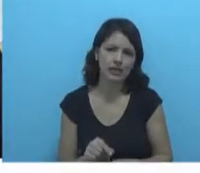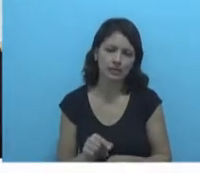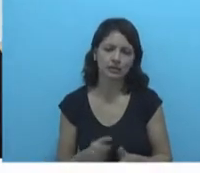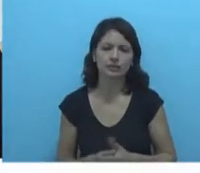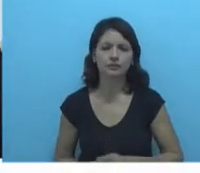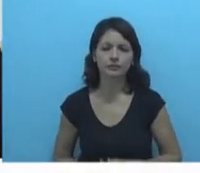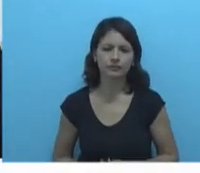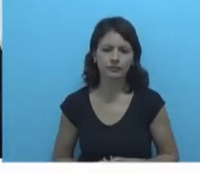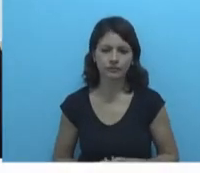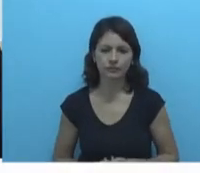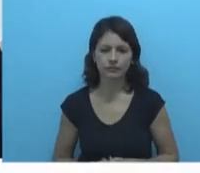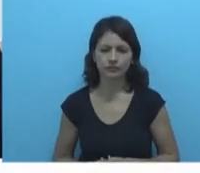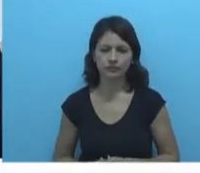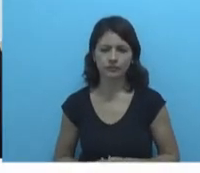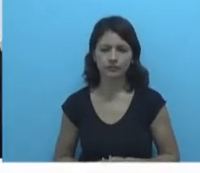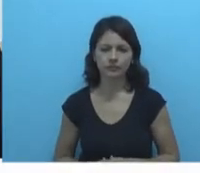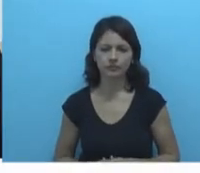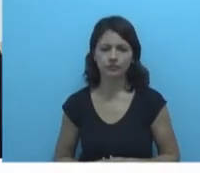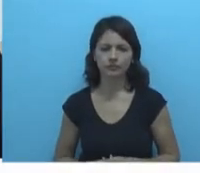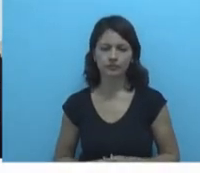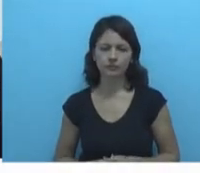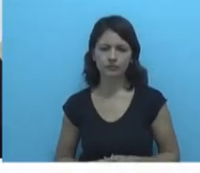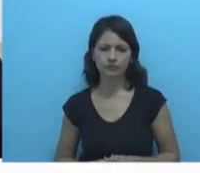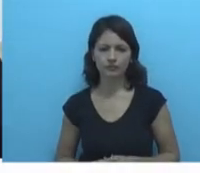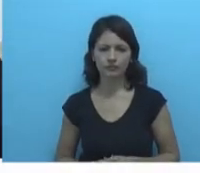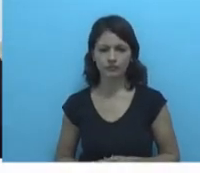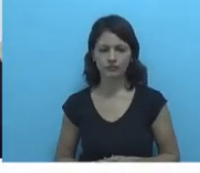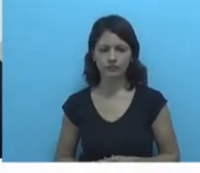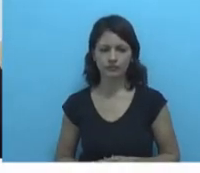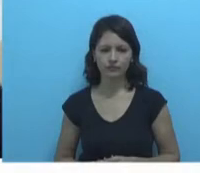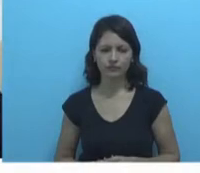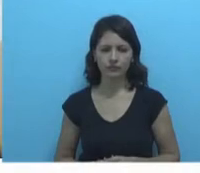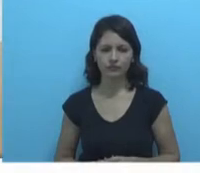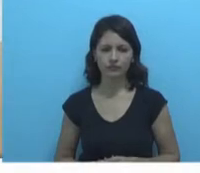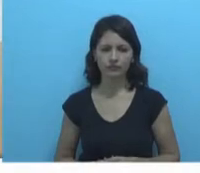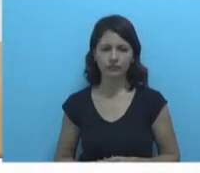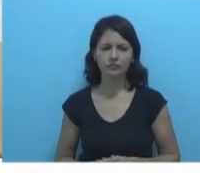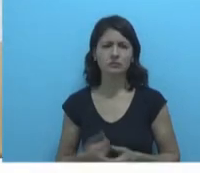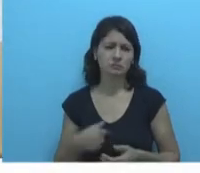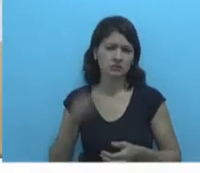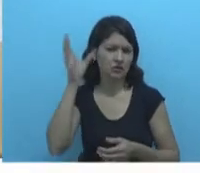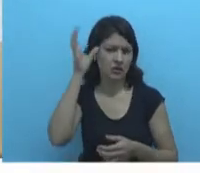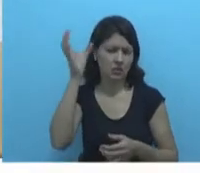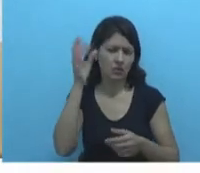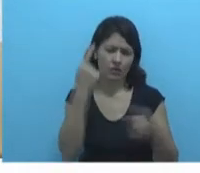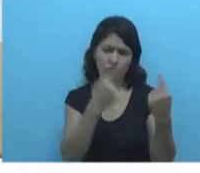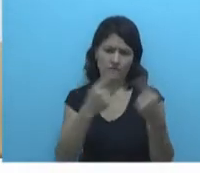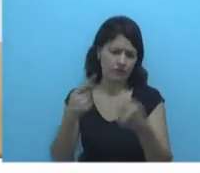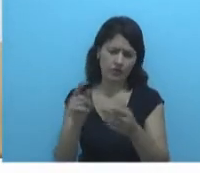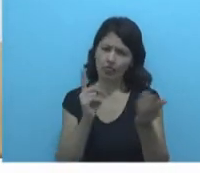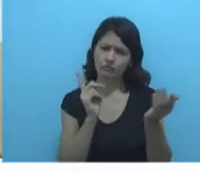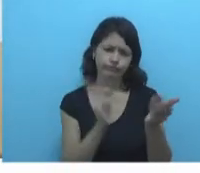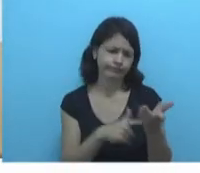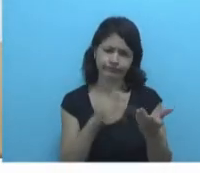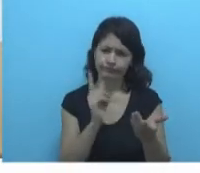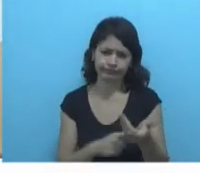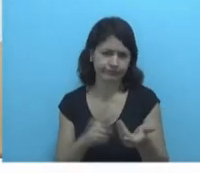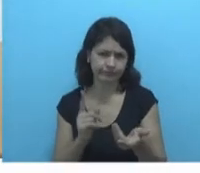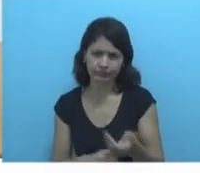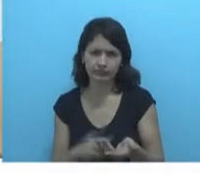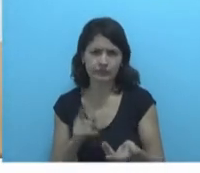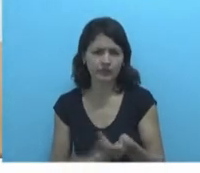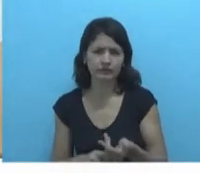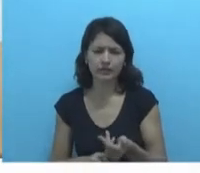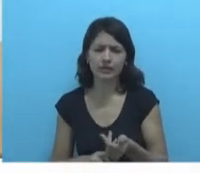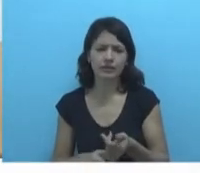las medidas de reacción contra la inflación y no las de fondo, recuerdo que